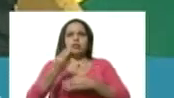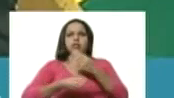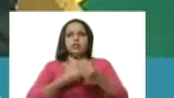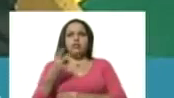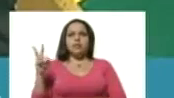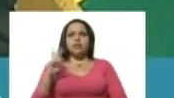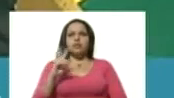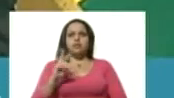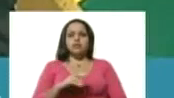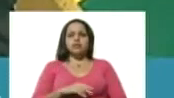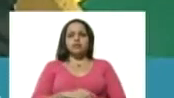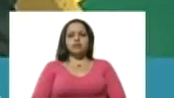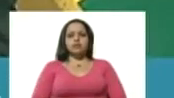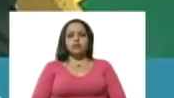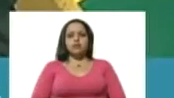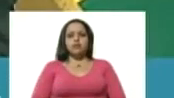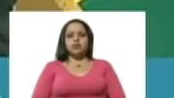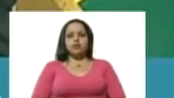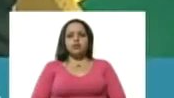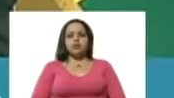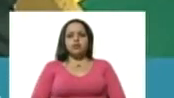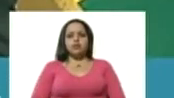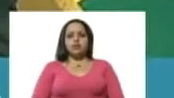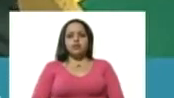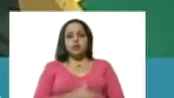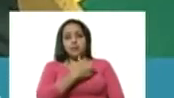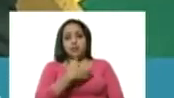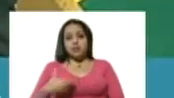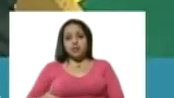y que el presidente Nicolás Maduro fue bastante